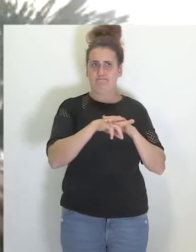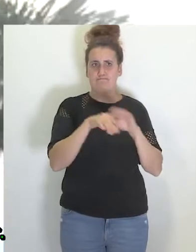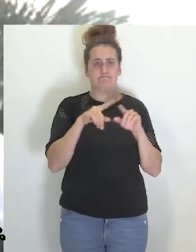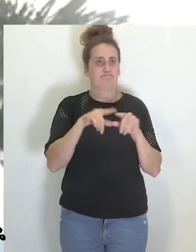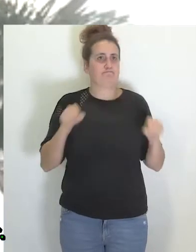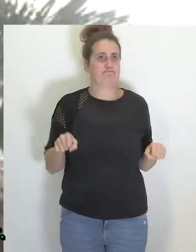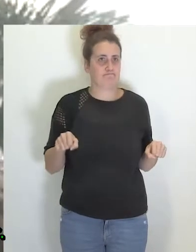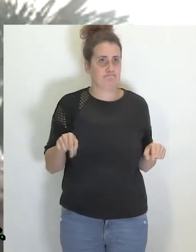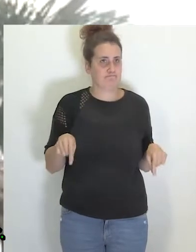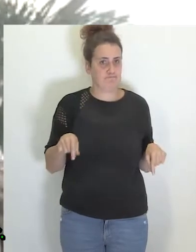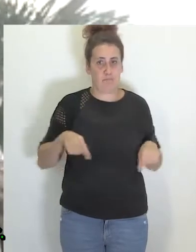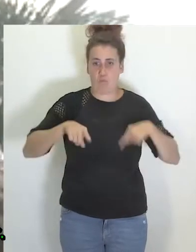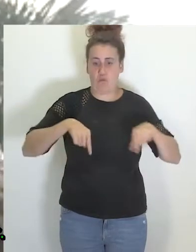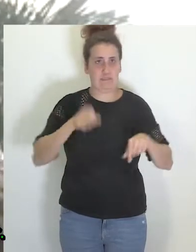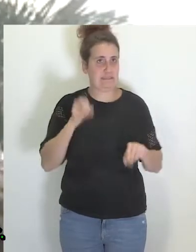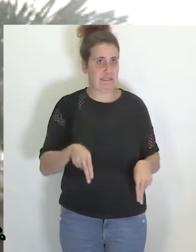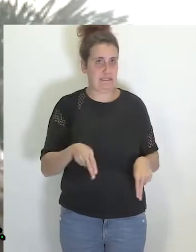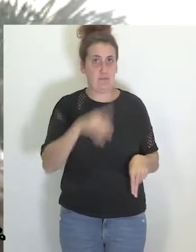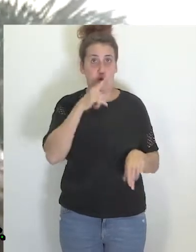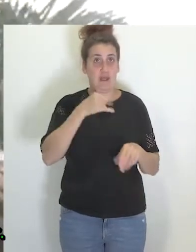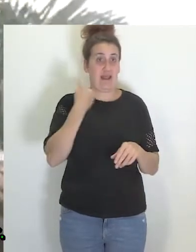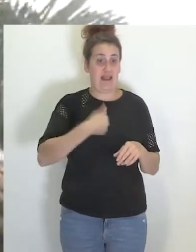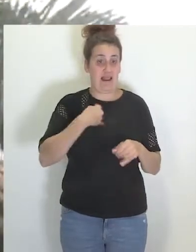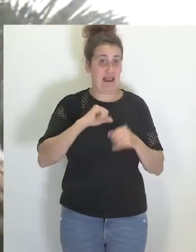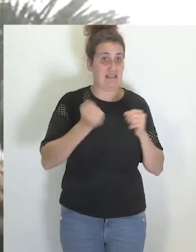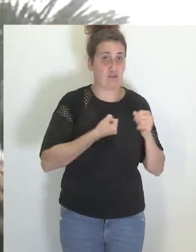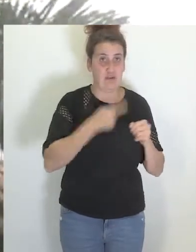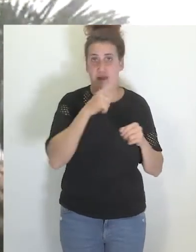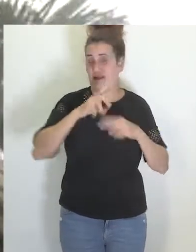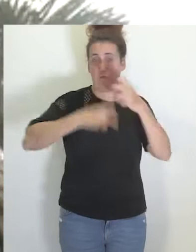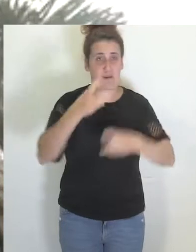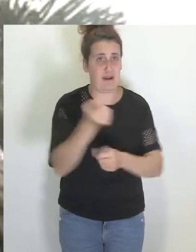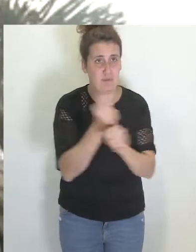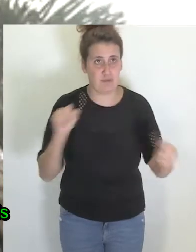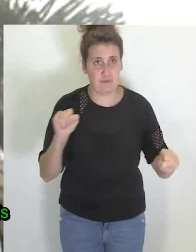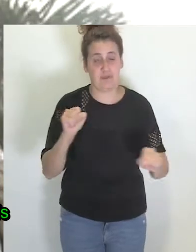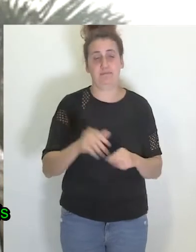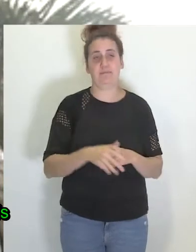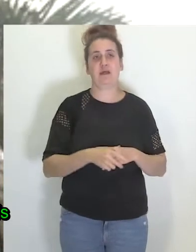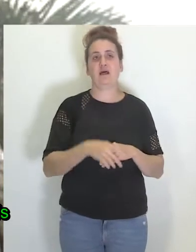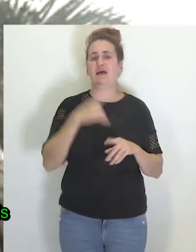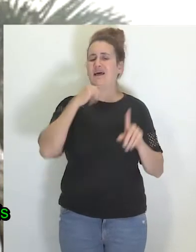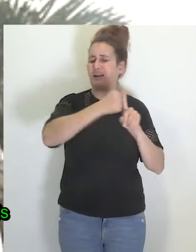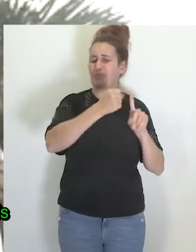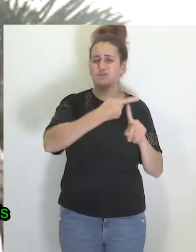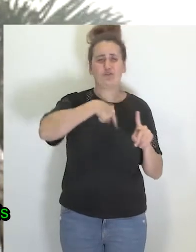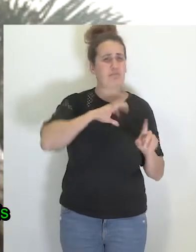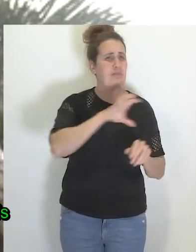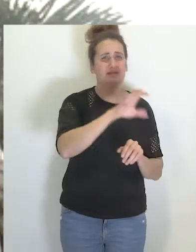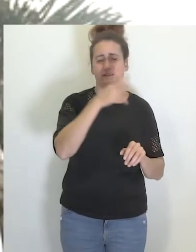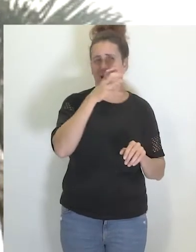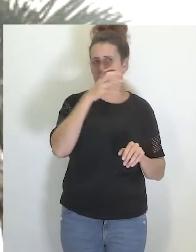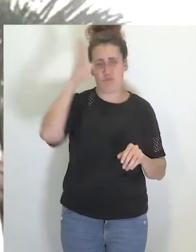parapléjico porque les lesionaron y no se pudieron recuperar. La represión en nuestro país ha sido